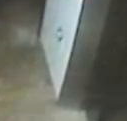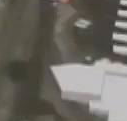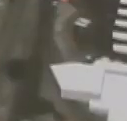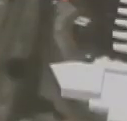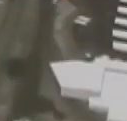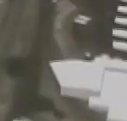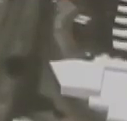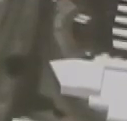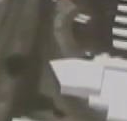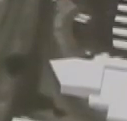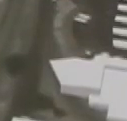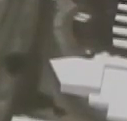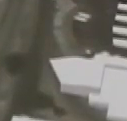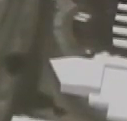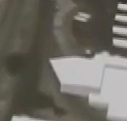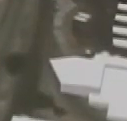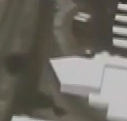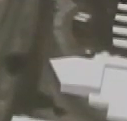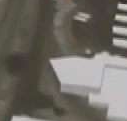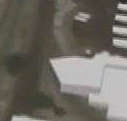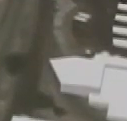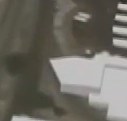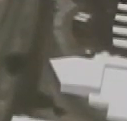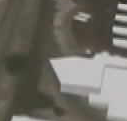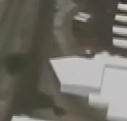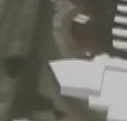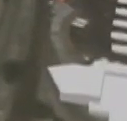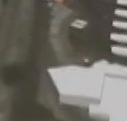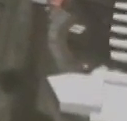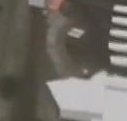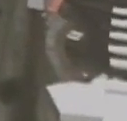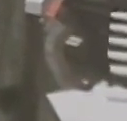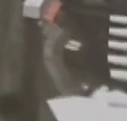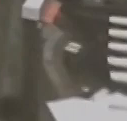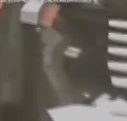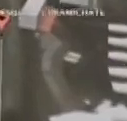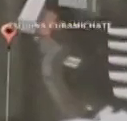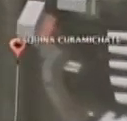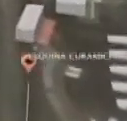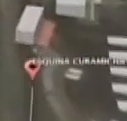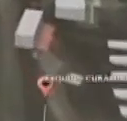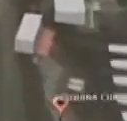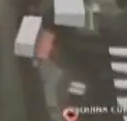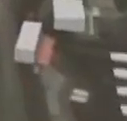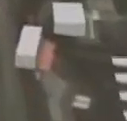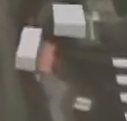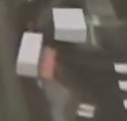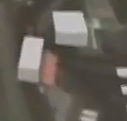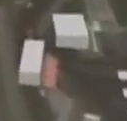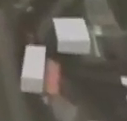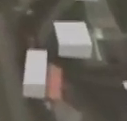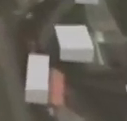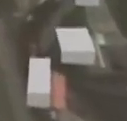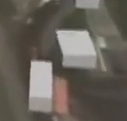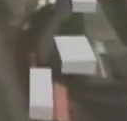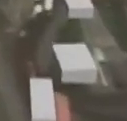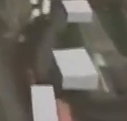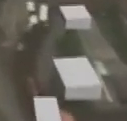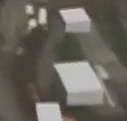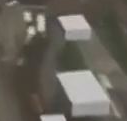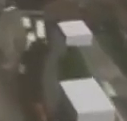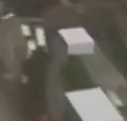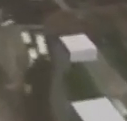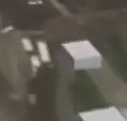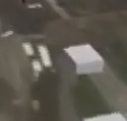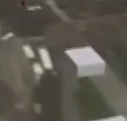Ambos drones fueron levantados y dirigidos a la avenida Bolívar, específicamente a la tribuna presidencial, con la intención de ejecutar